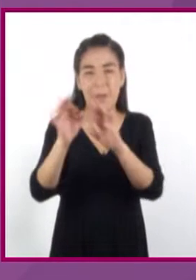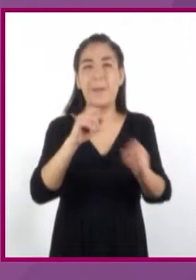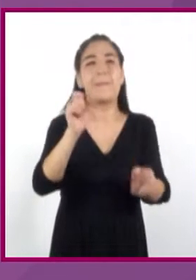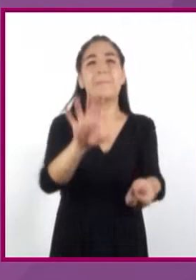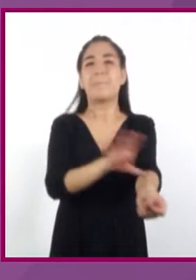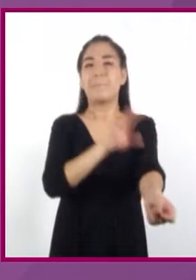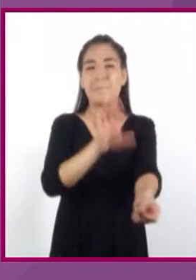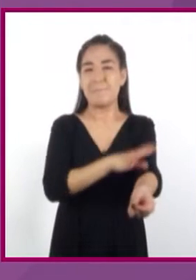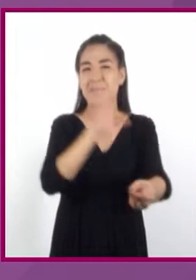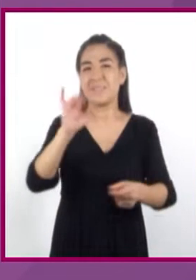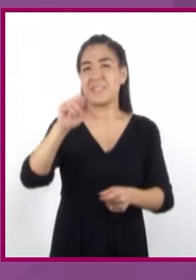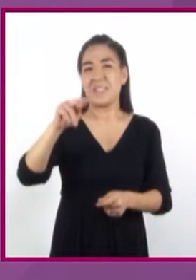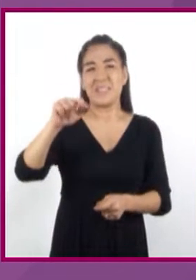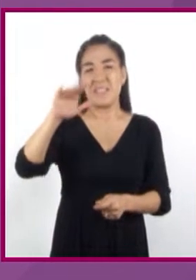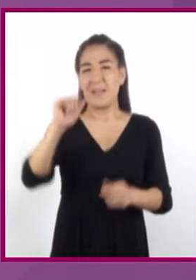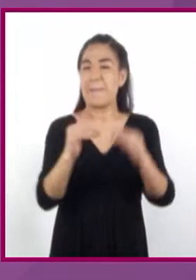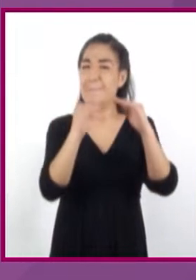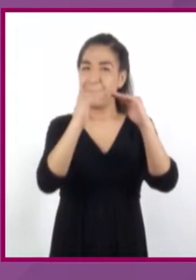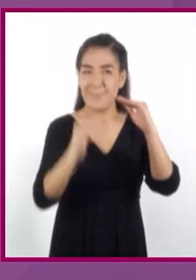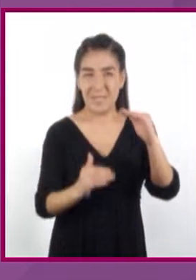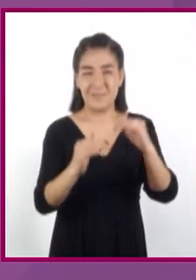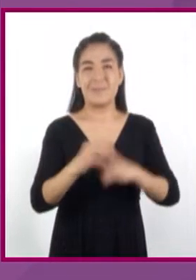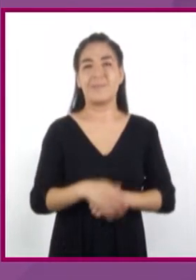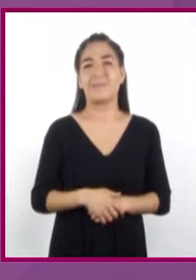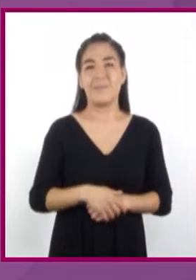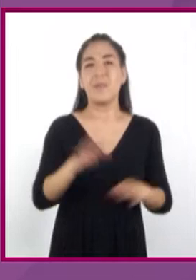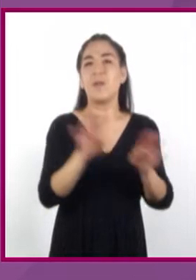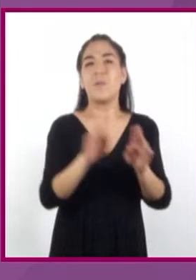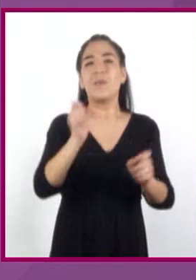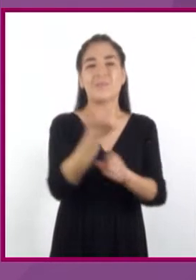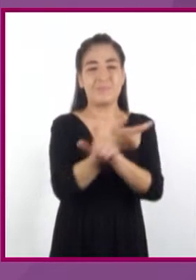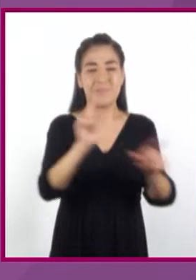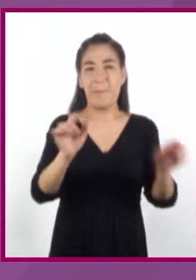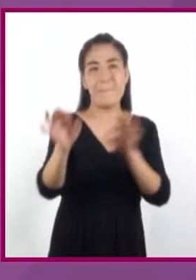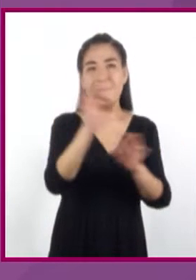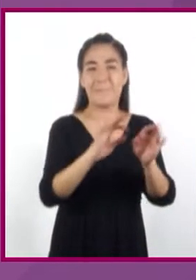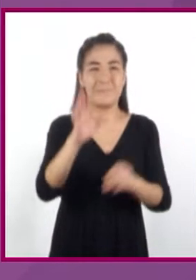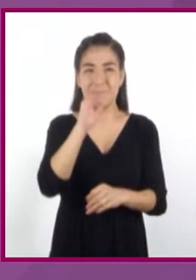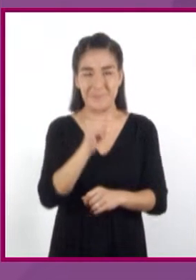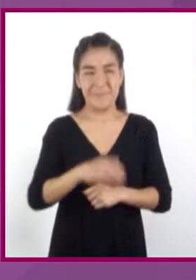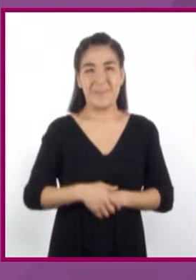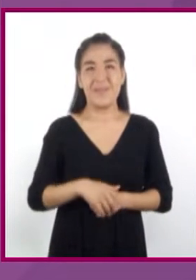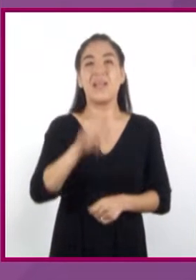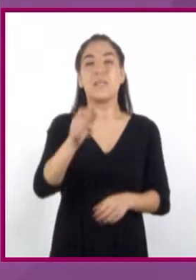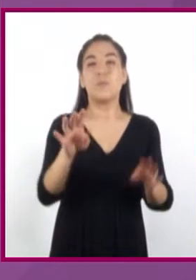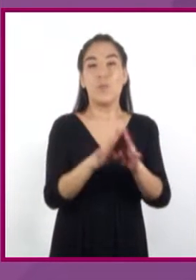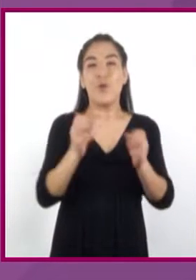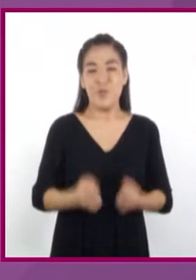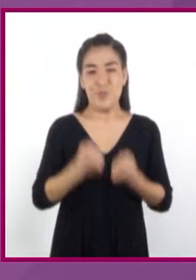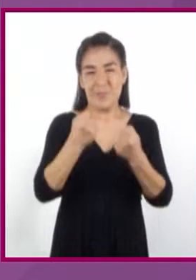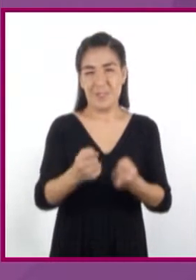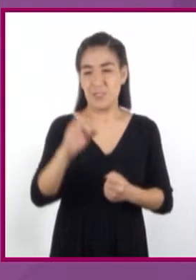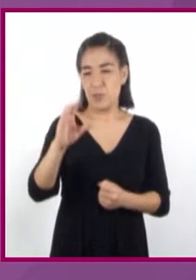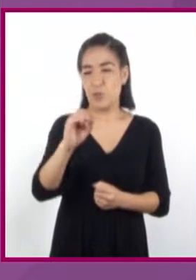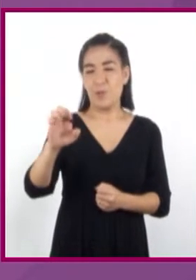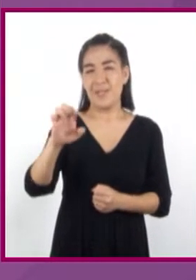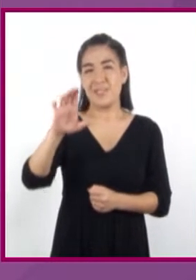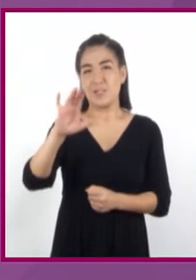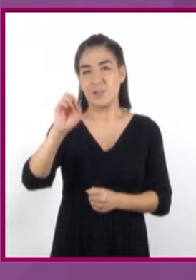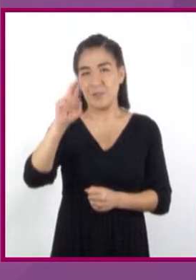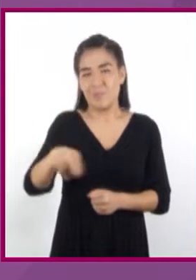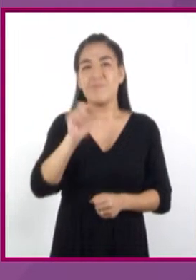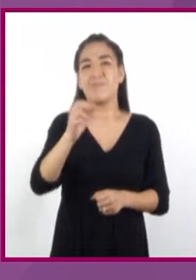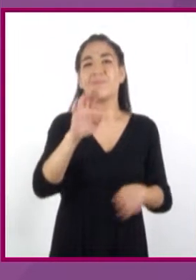energía cinética, es decir, tienen menor libertad de movimiento. Las fuerzas de cohesión, que son las responsables